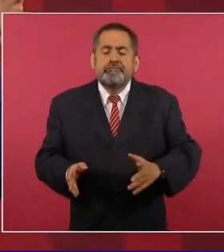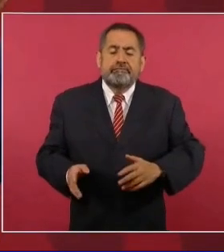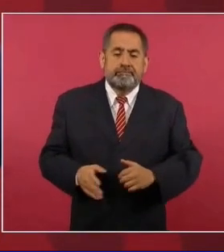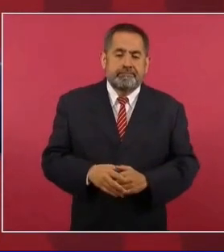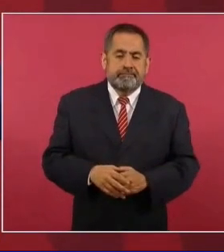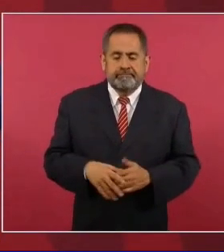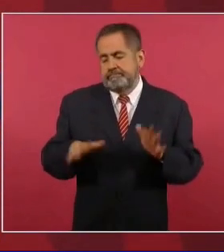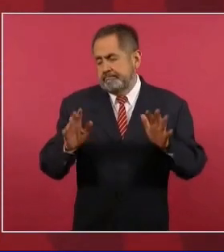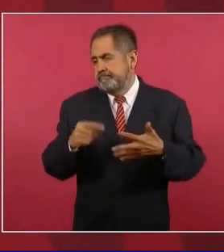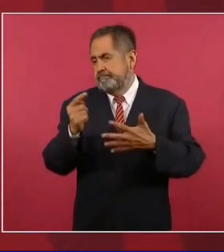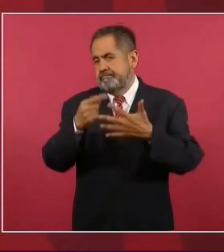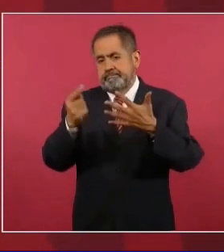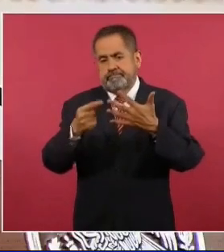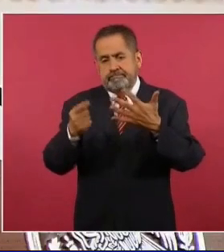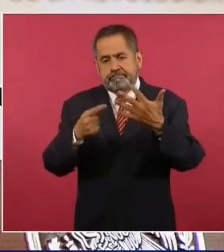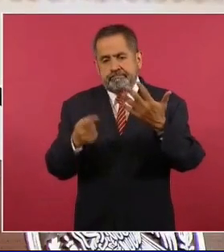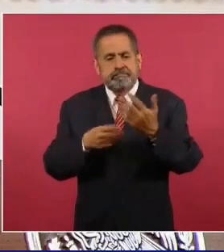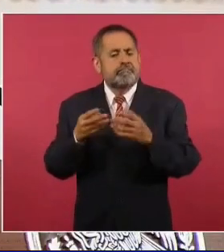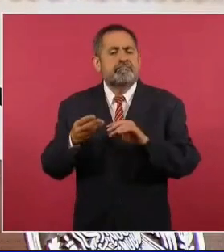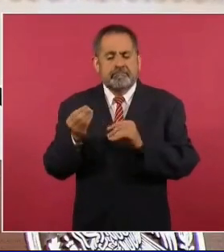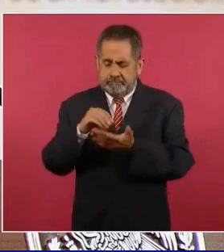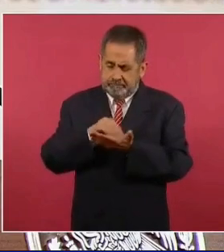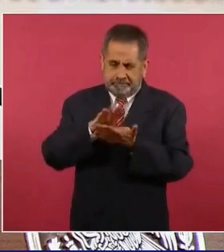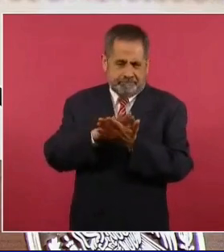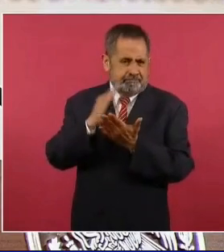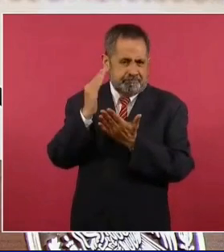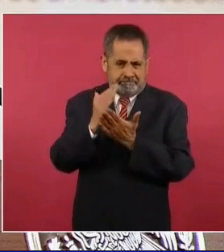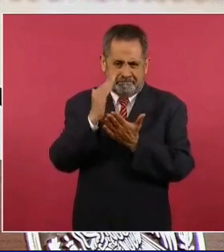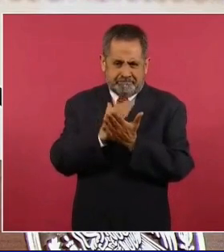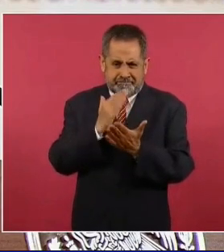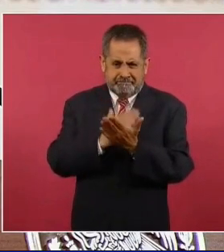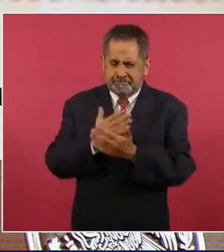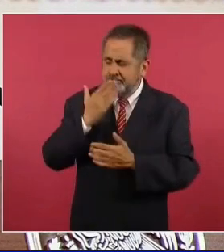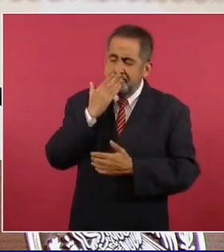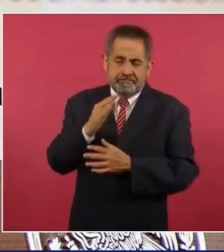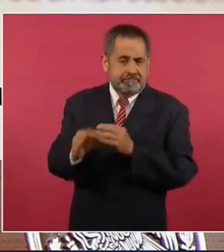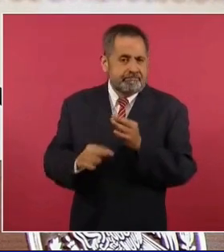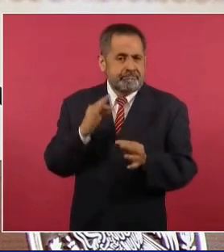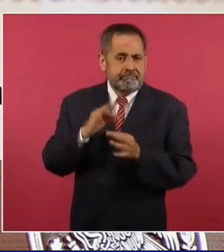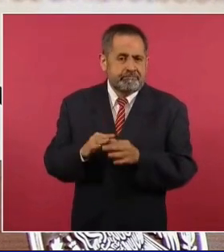Y así vamos a dejar bien